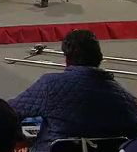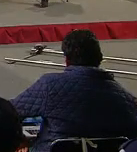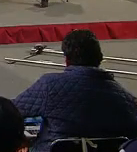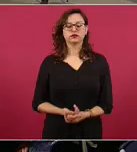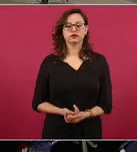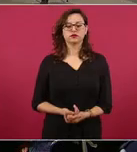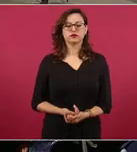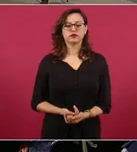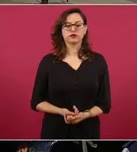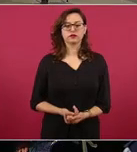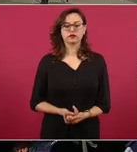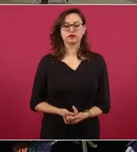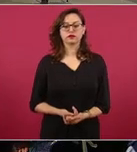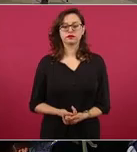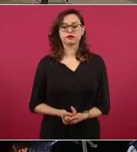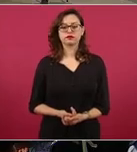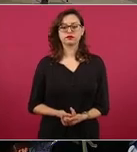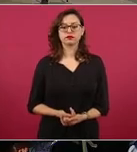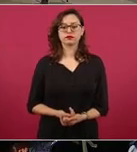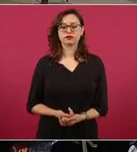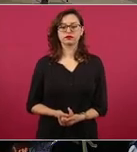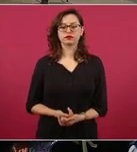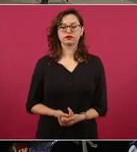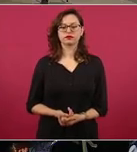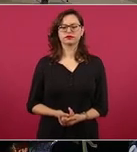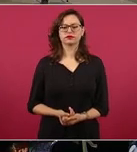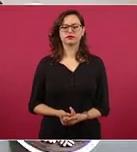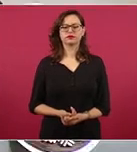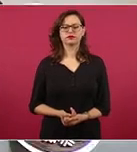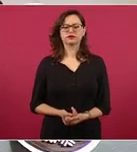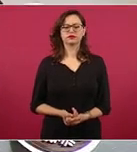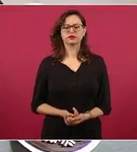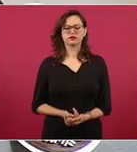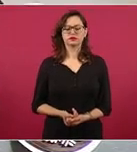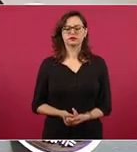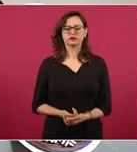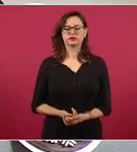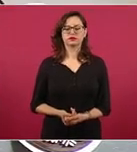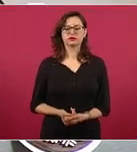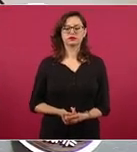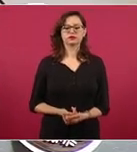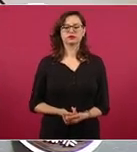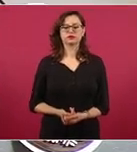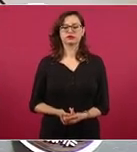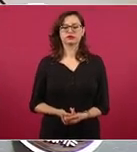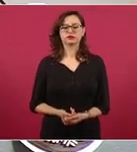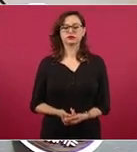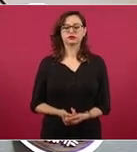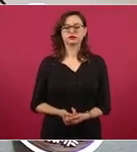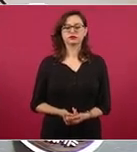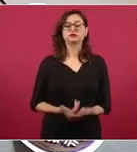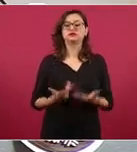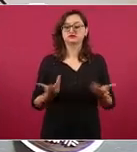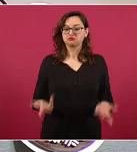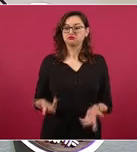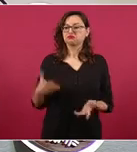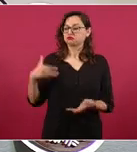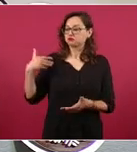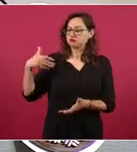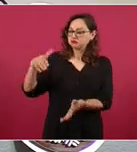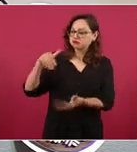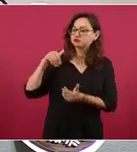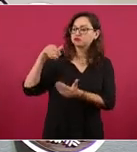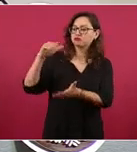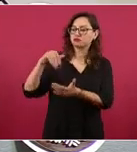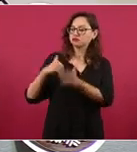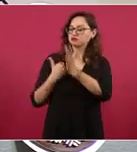pesos. Pero a esto, pero no, esta recaudación, decíamos, no solo ha sostenido un ritmo creciente, sino también